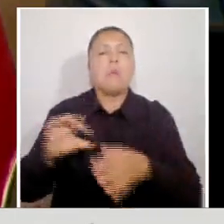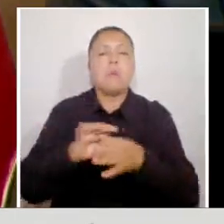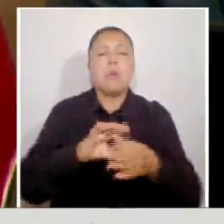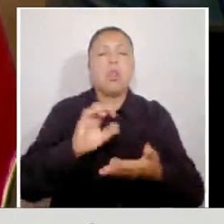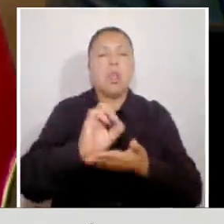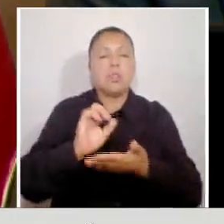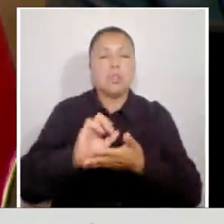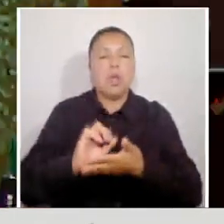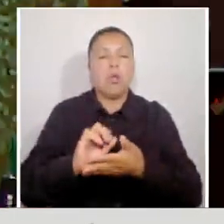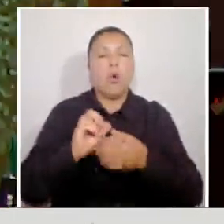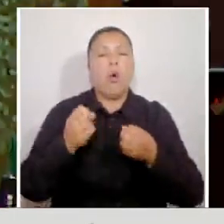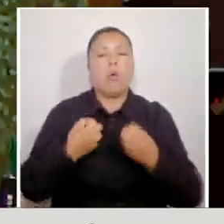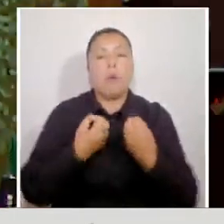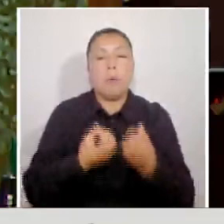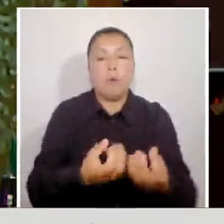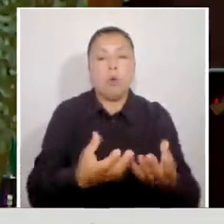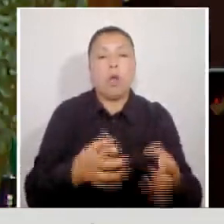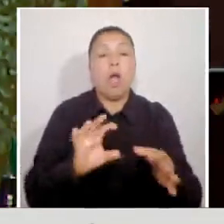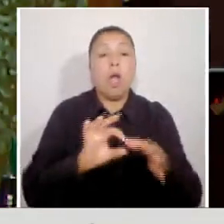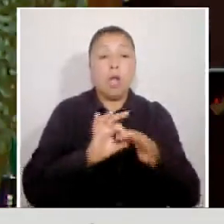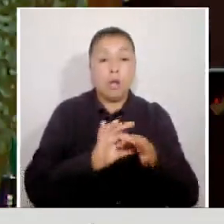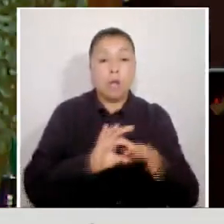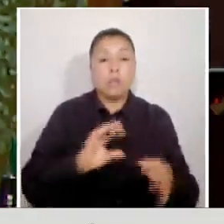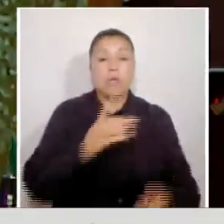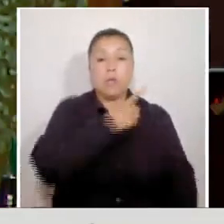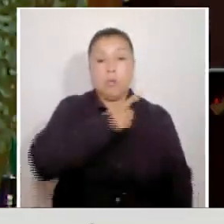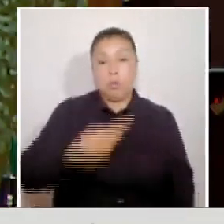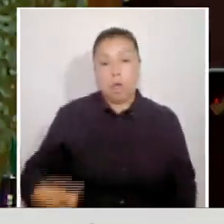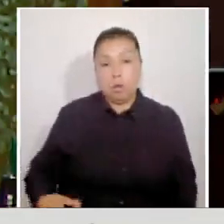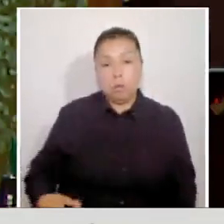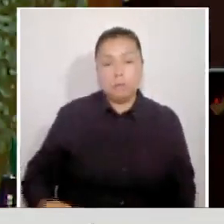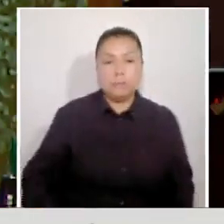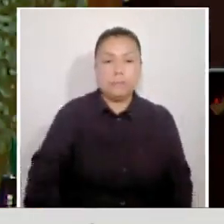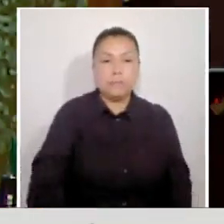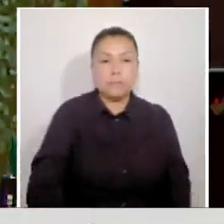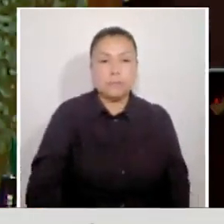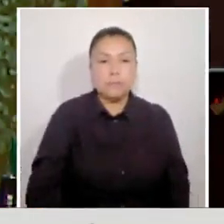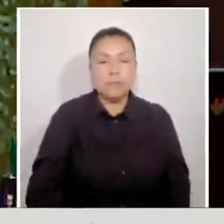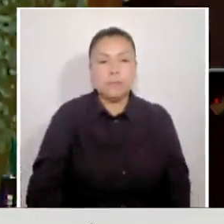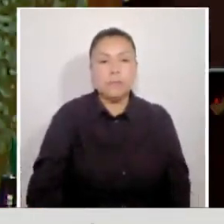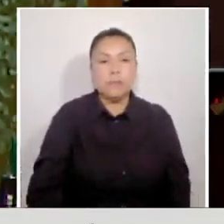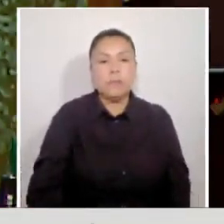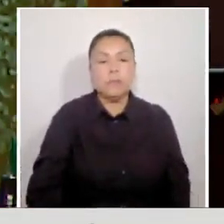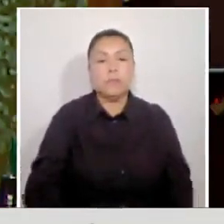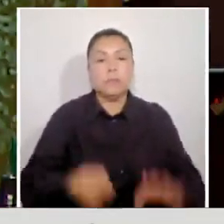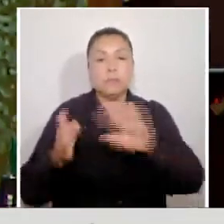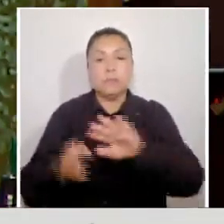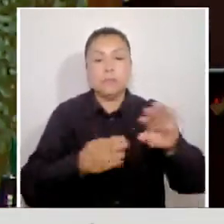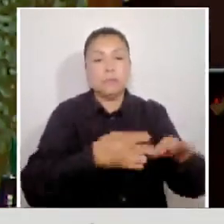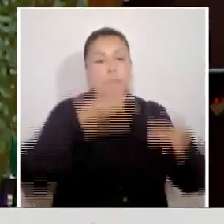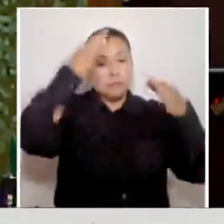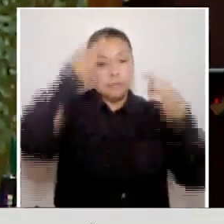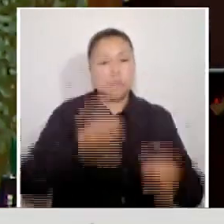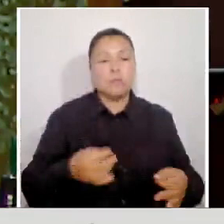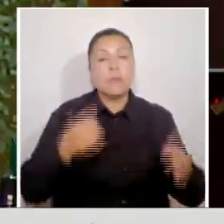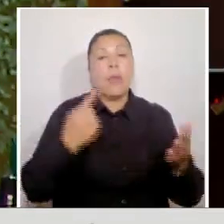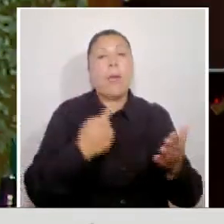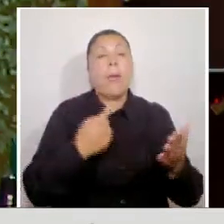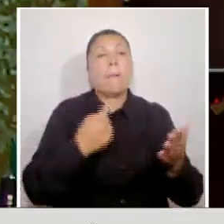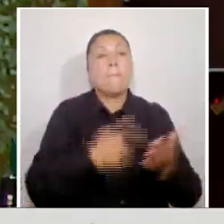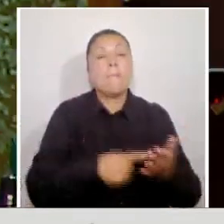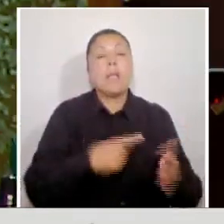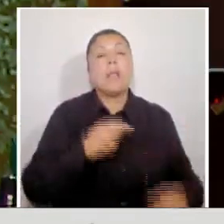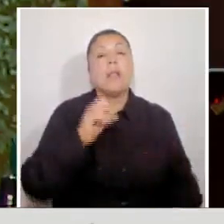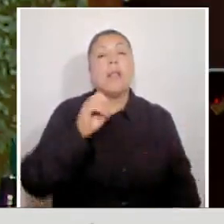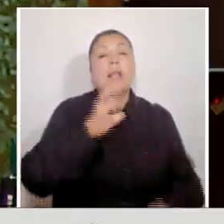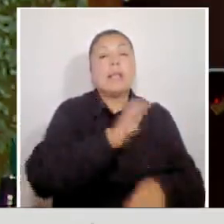presidente Gracias diputado a continuación corresponde tratar la resolución 105 de la